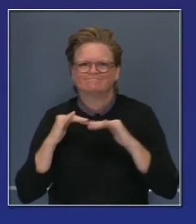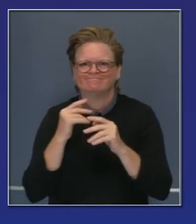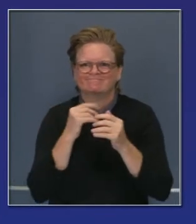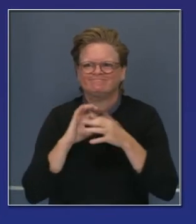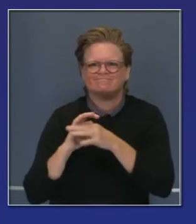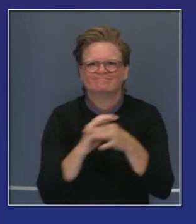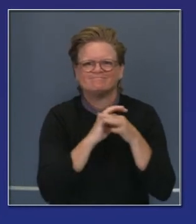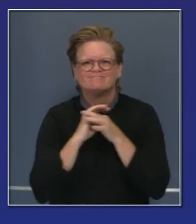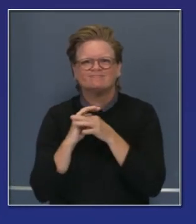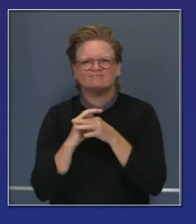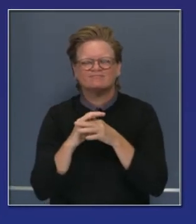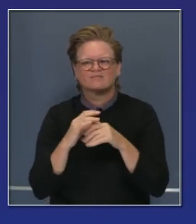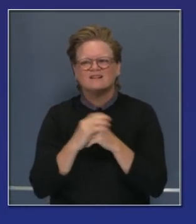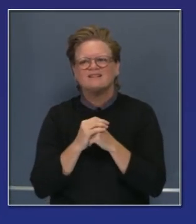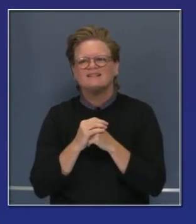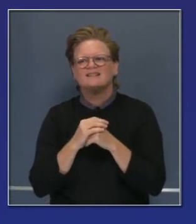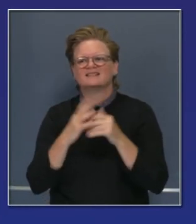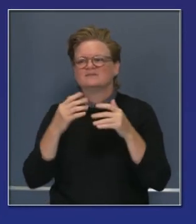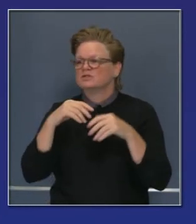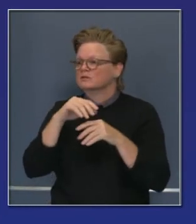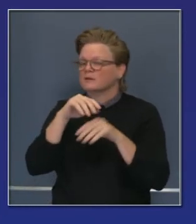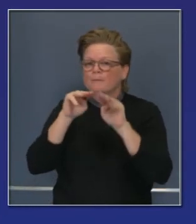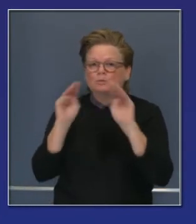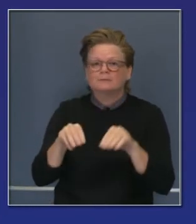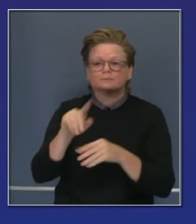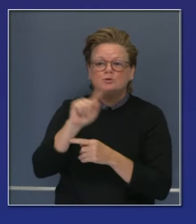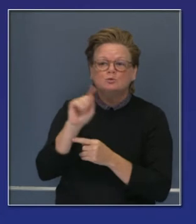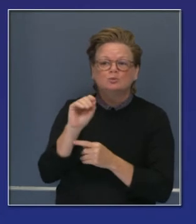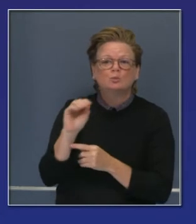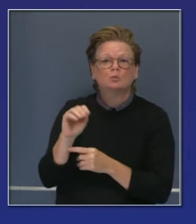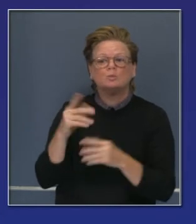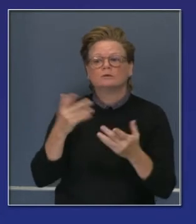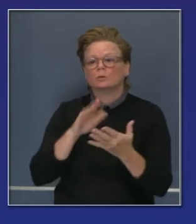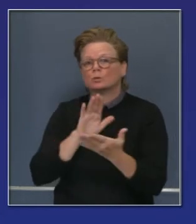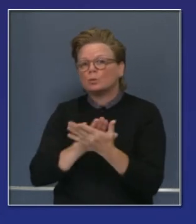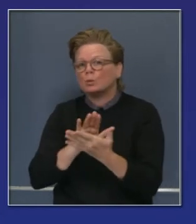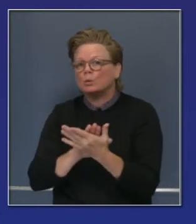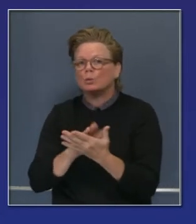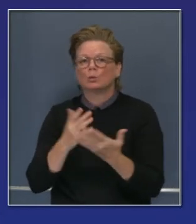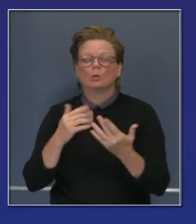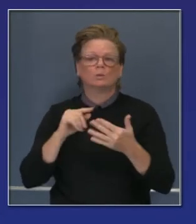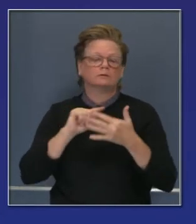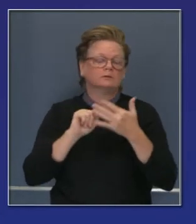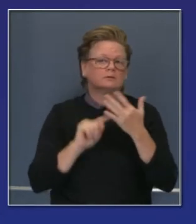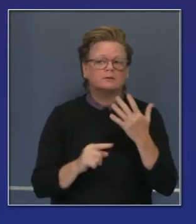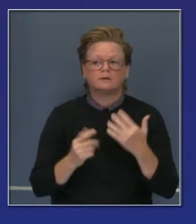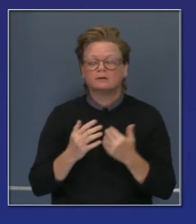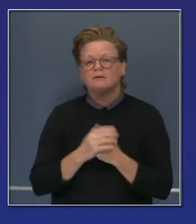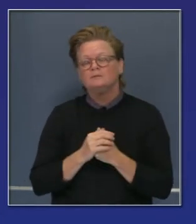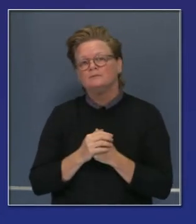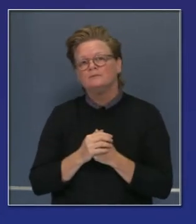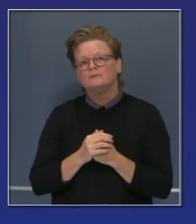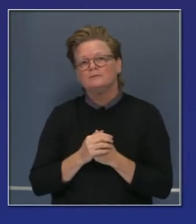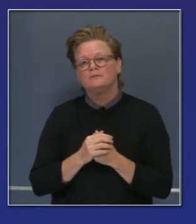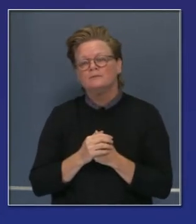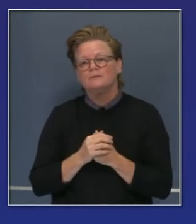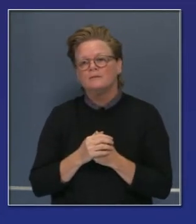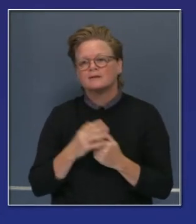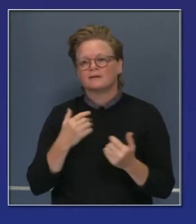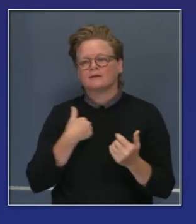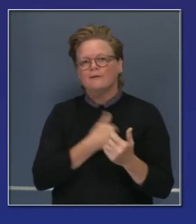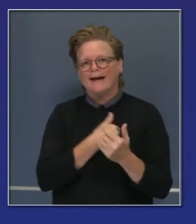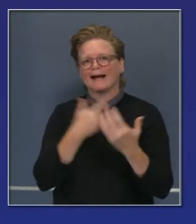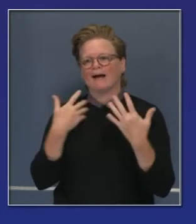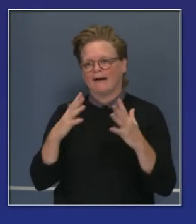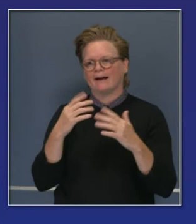del ejemplo detallado de visitas a museos, etcétera, el 15 emitimos una guía diciendo que condados que salieran de la